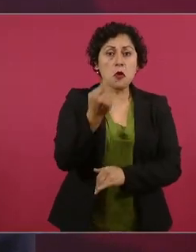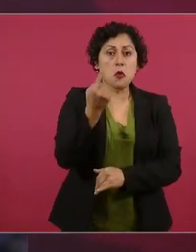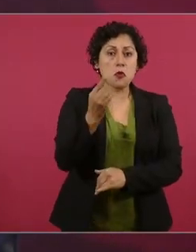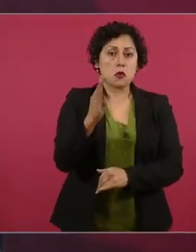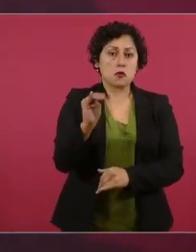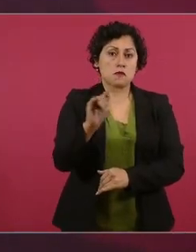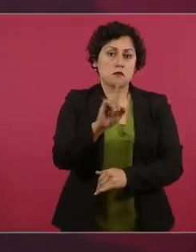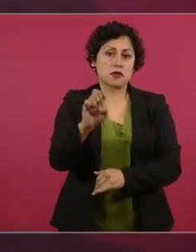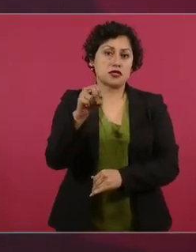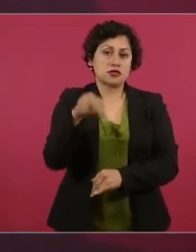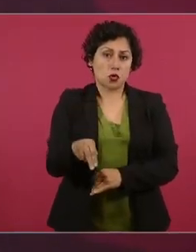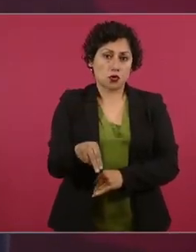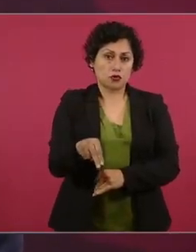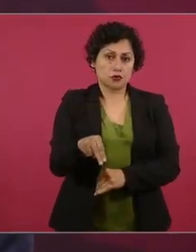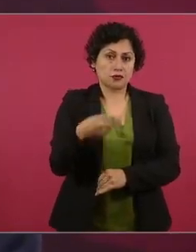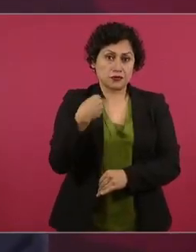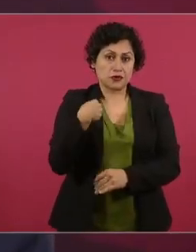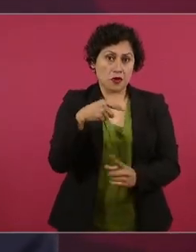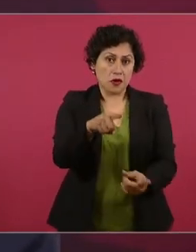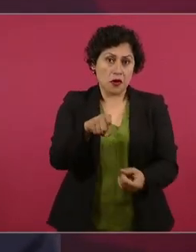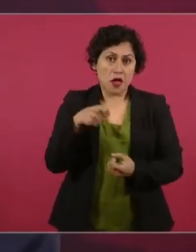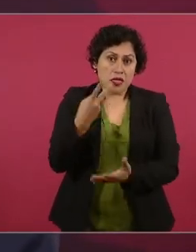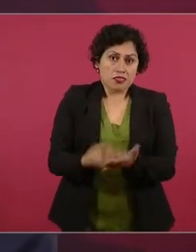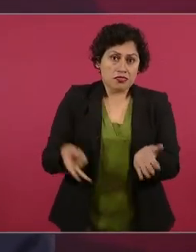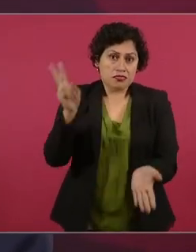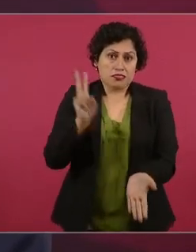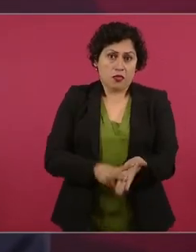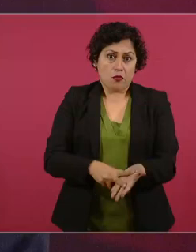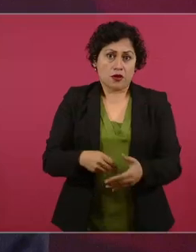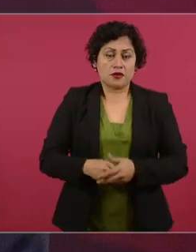La incrementé al doble.